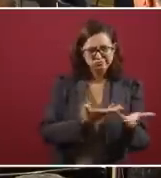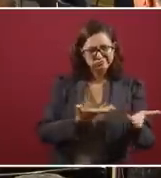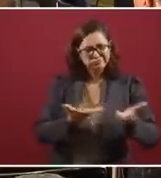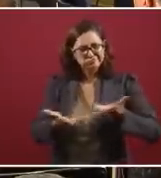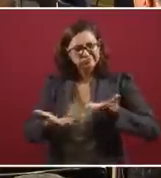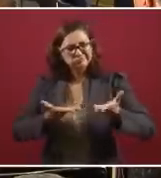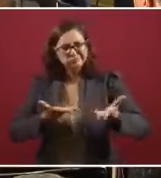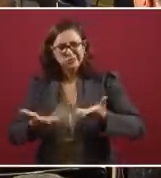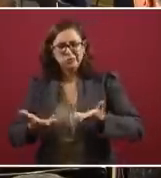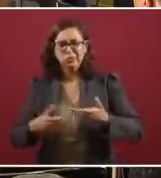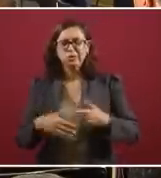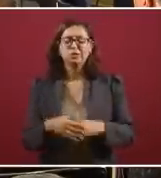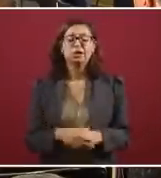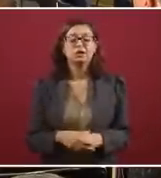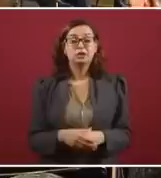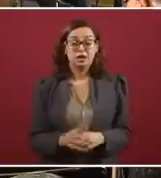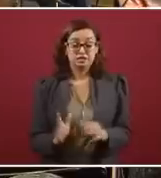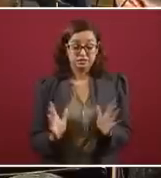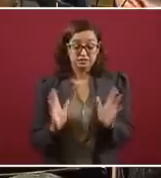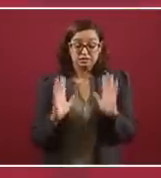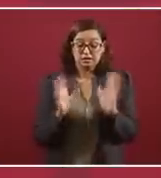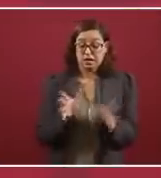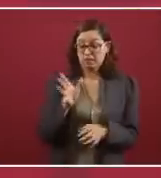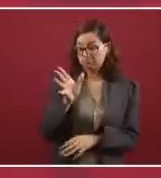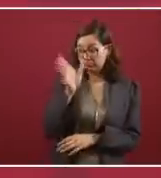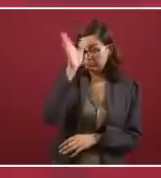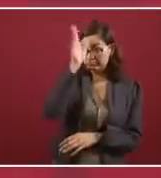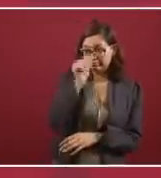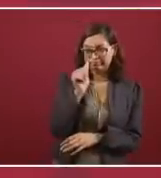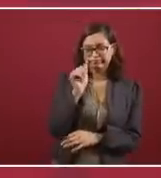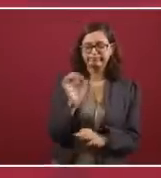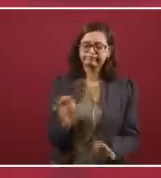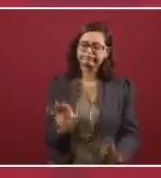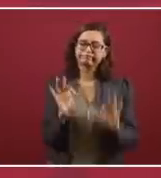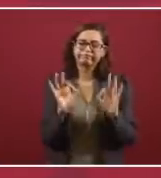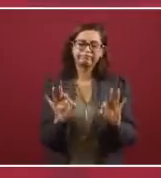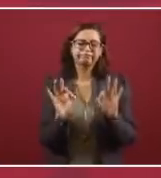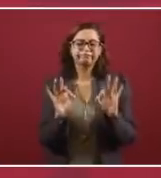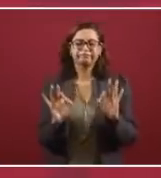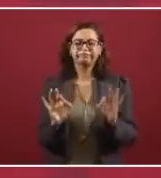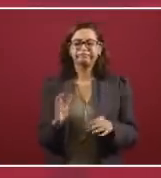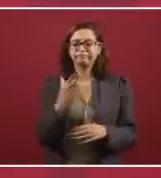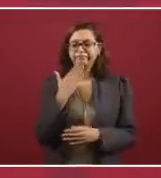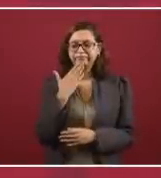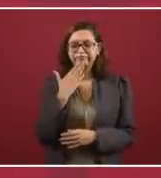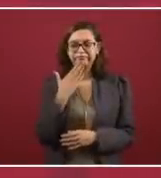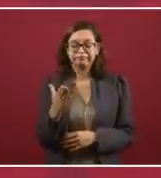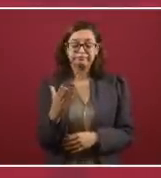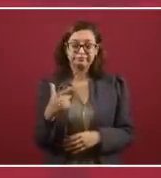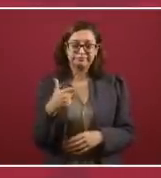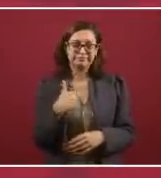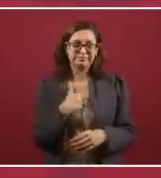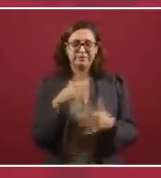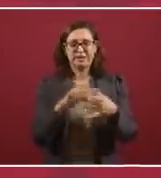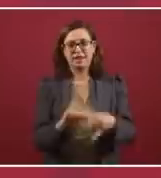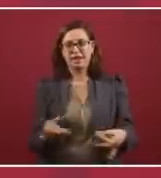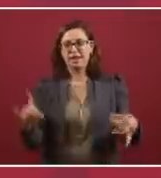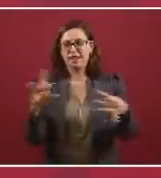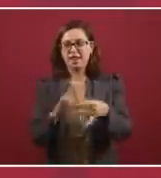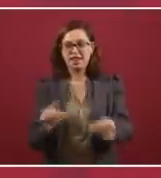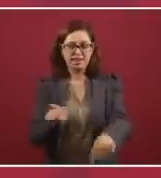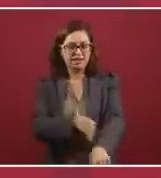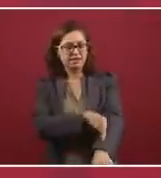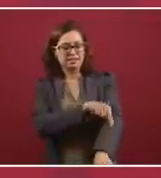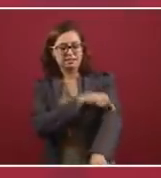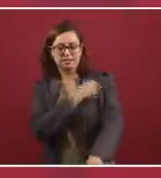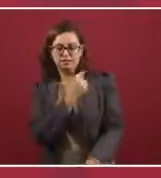Este es un muy buen acuerdo, ya me extendí demasiado, me tocaba nada